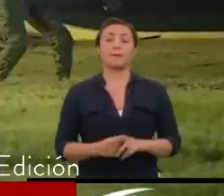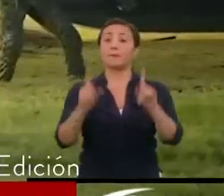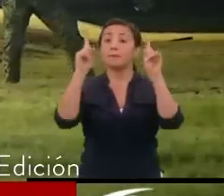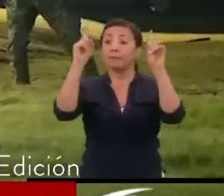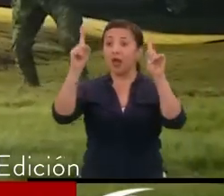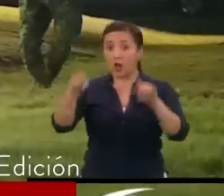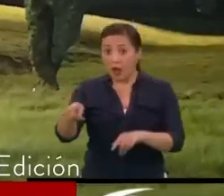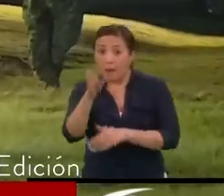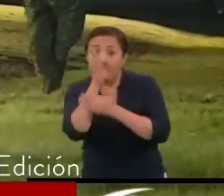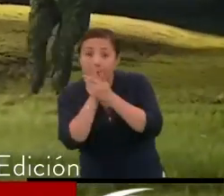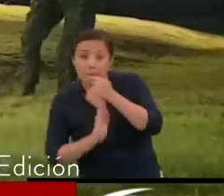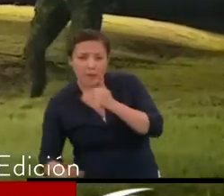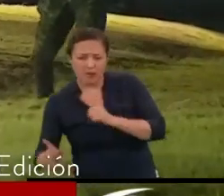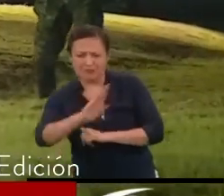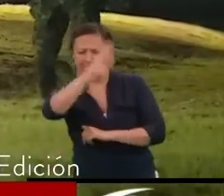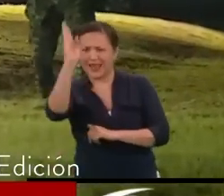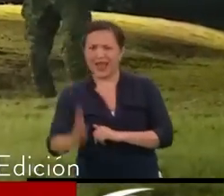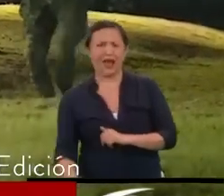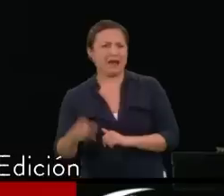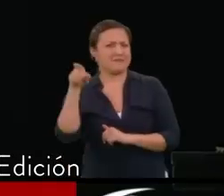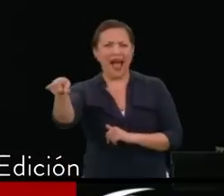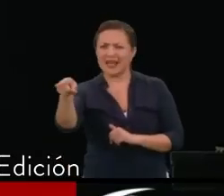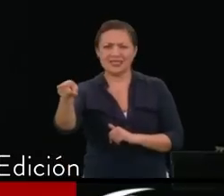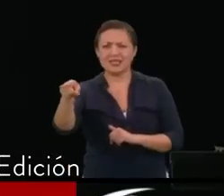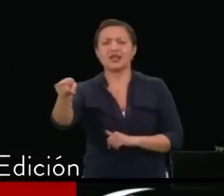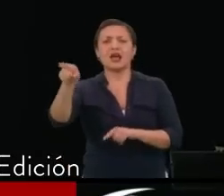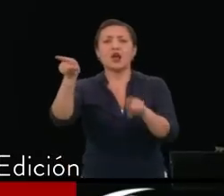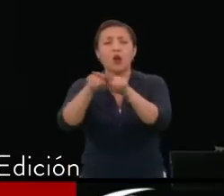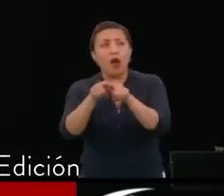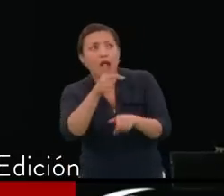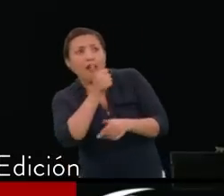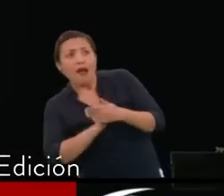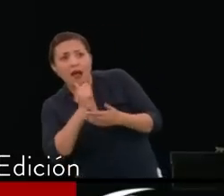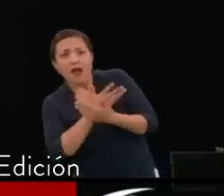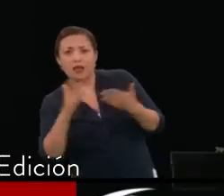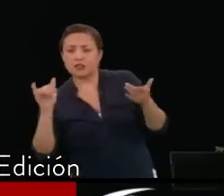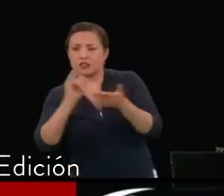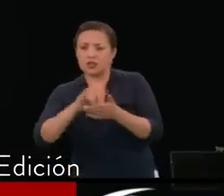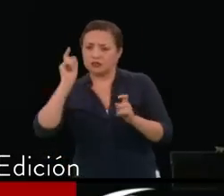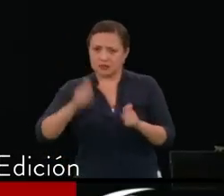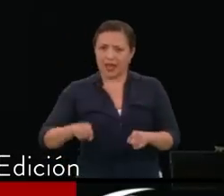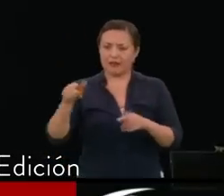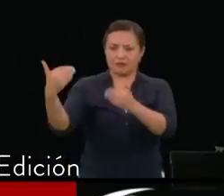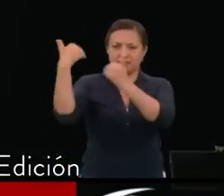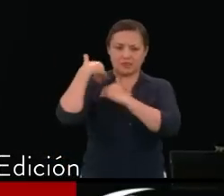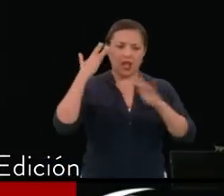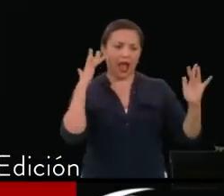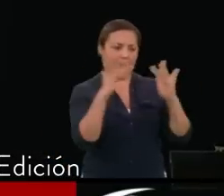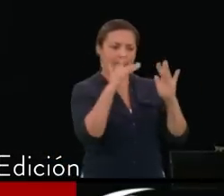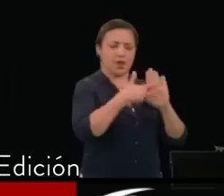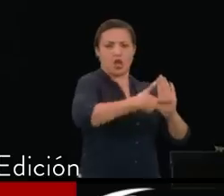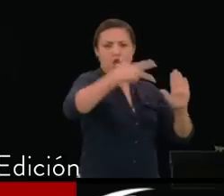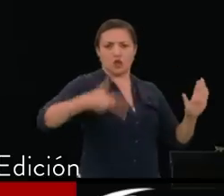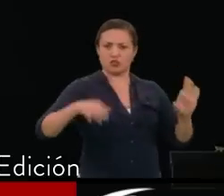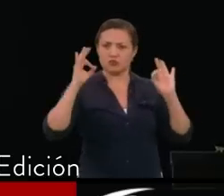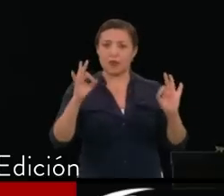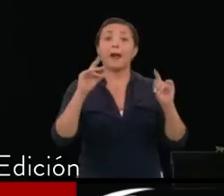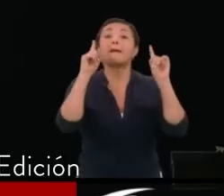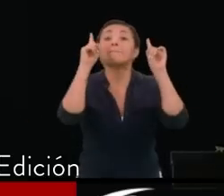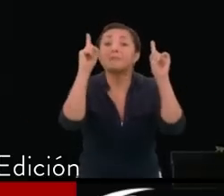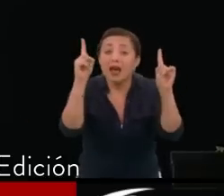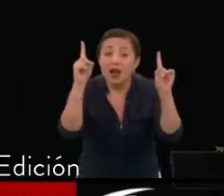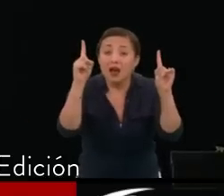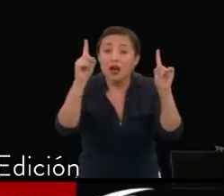serán sumisas. Sabrán llevar la subordinación dentro del orden constitucional, pero